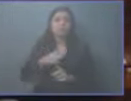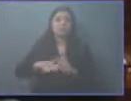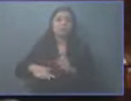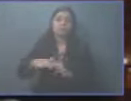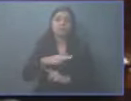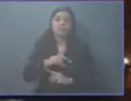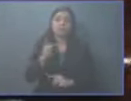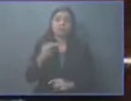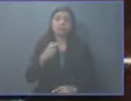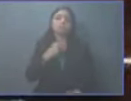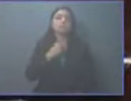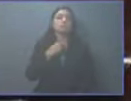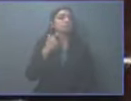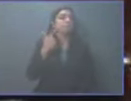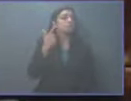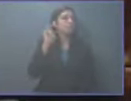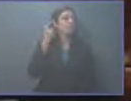le complica